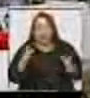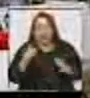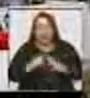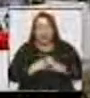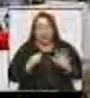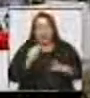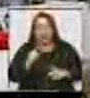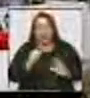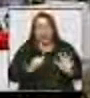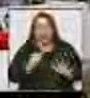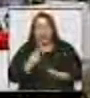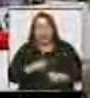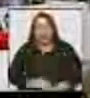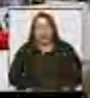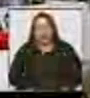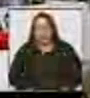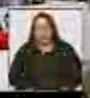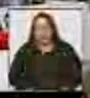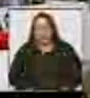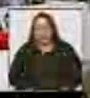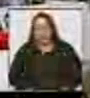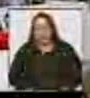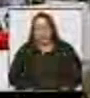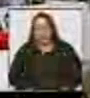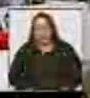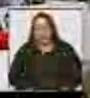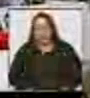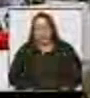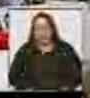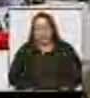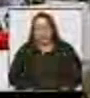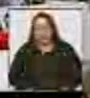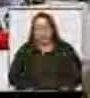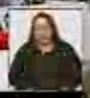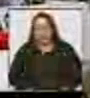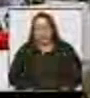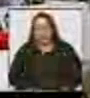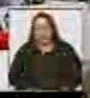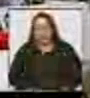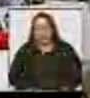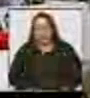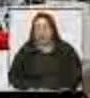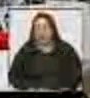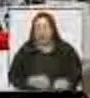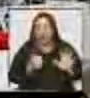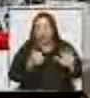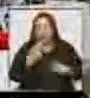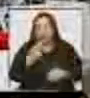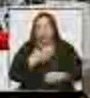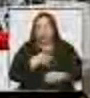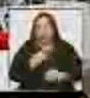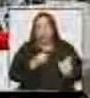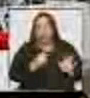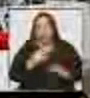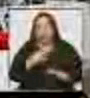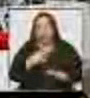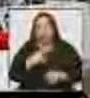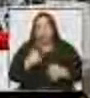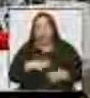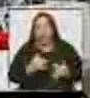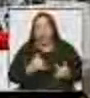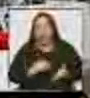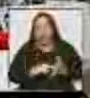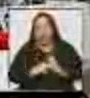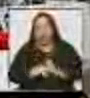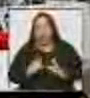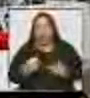es a partir del 61 o 64, pero desde los 50 empieza el problema, pero entre los 61 años y 64 años, hay personas que ya hoy